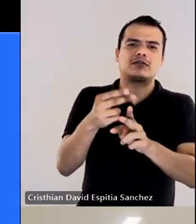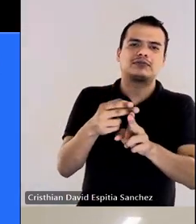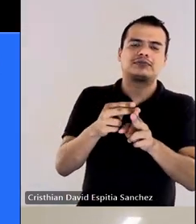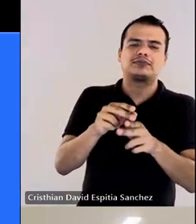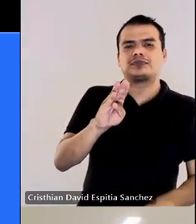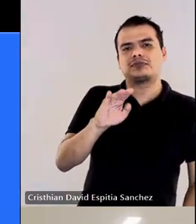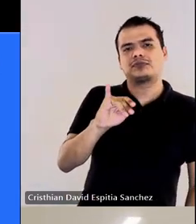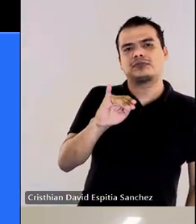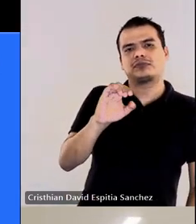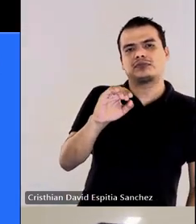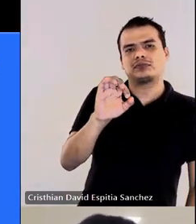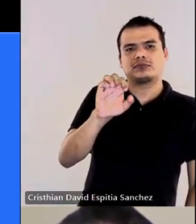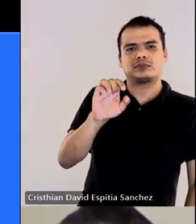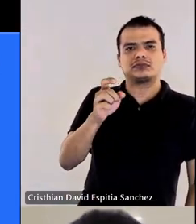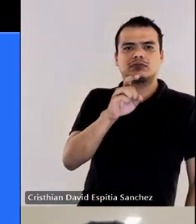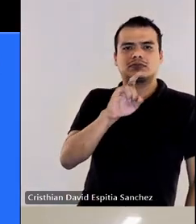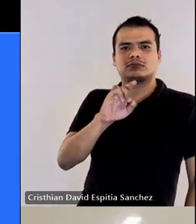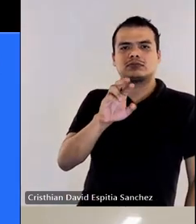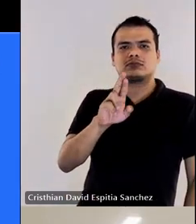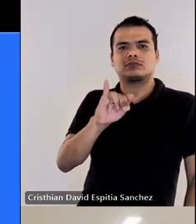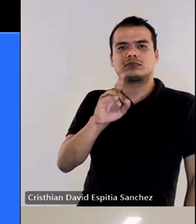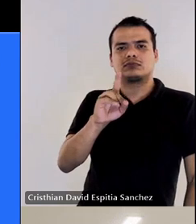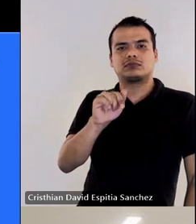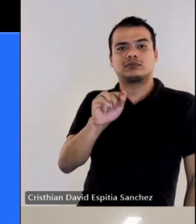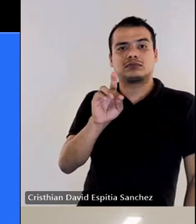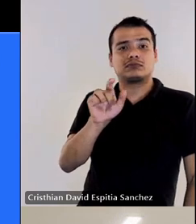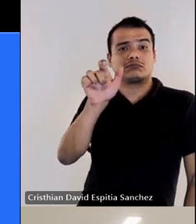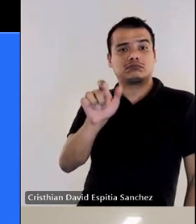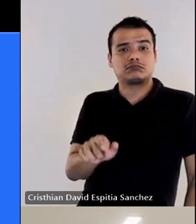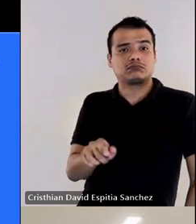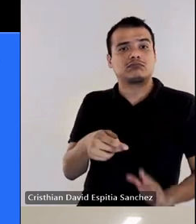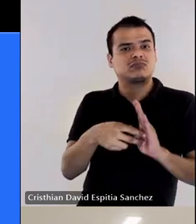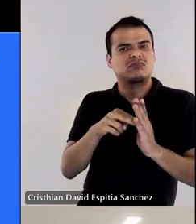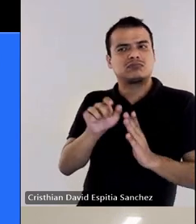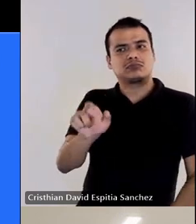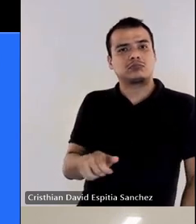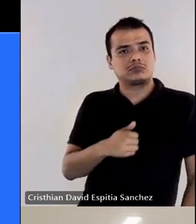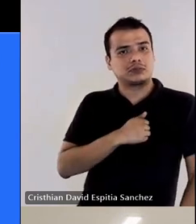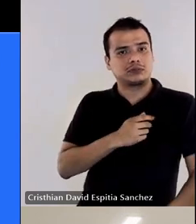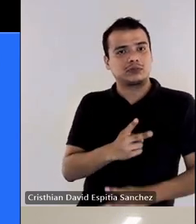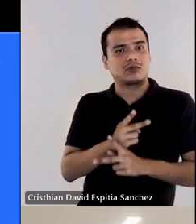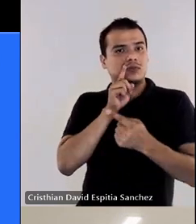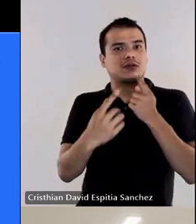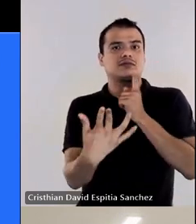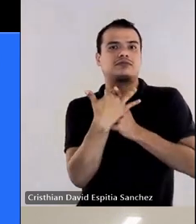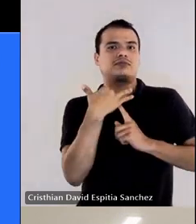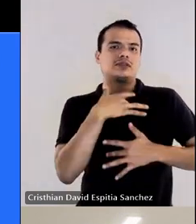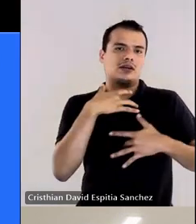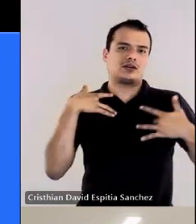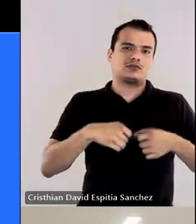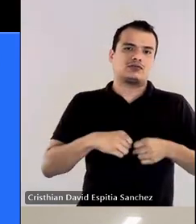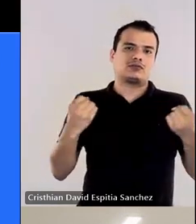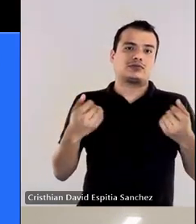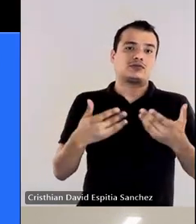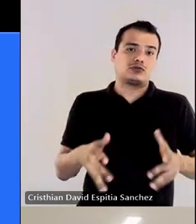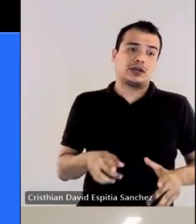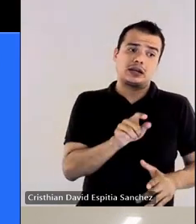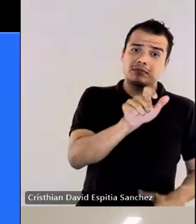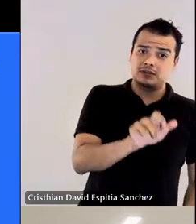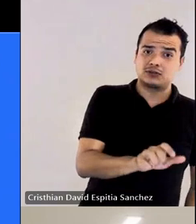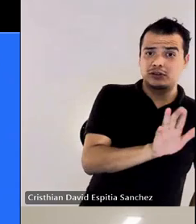proteger al personal de la salud ante riesgos biológicos, pero también insisto, con esto vamos a proteger mucho es al paciente,